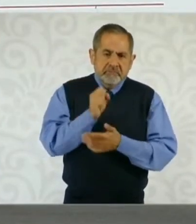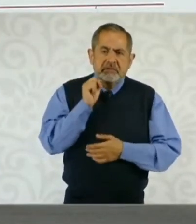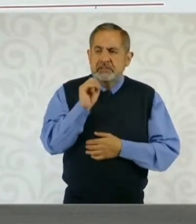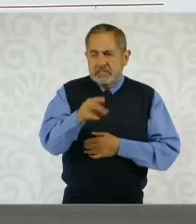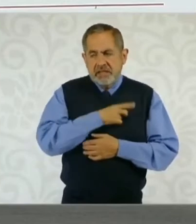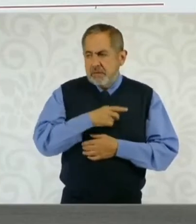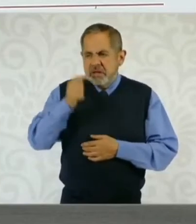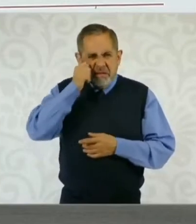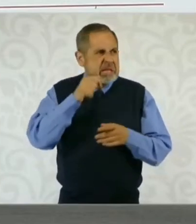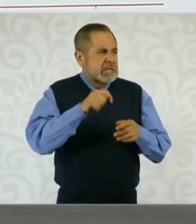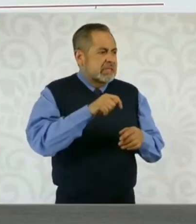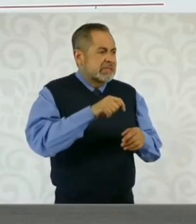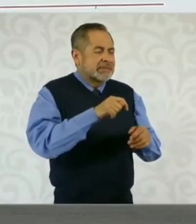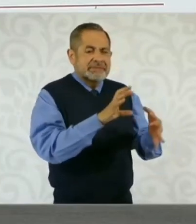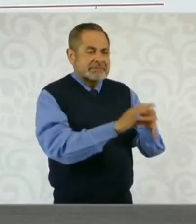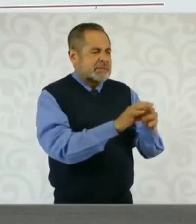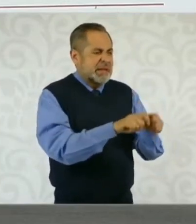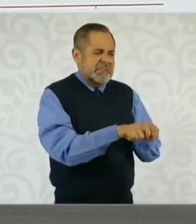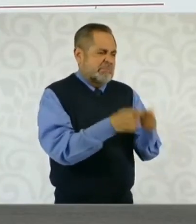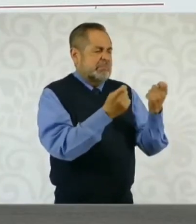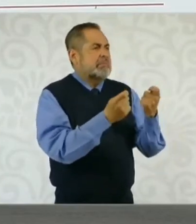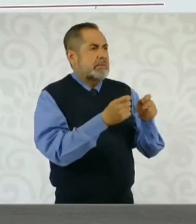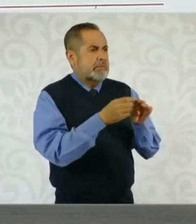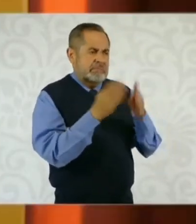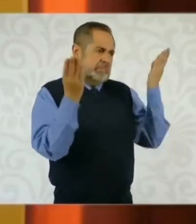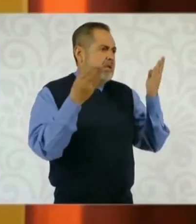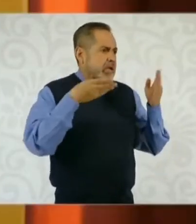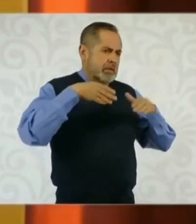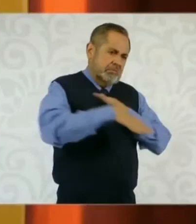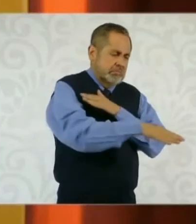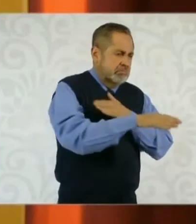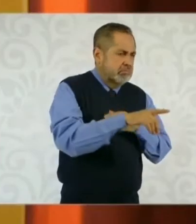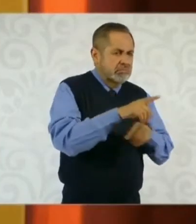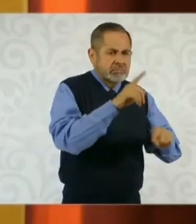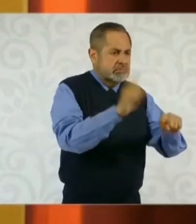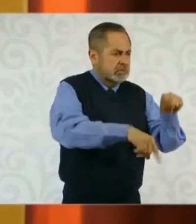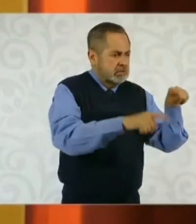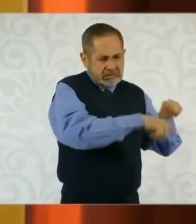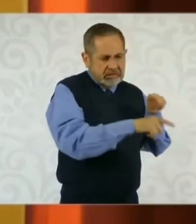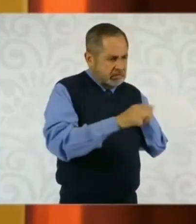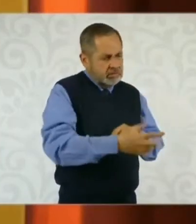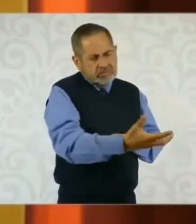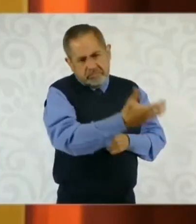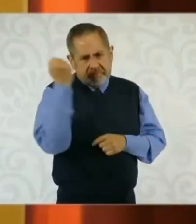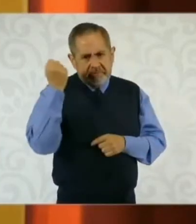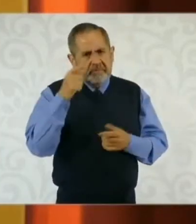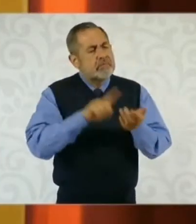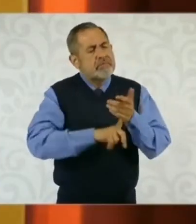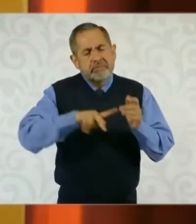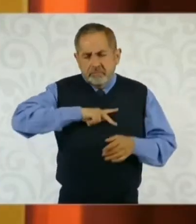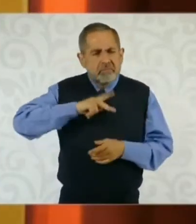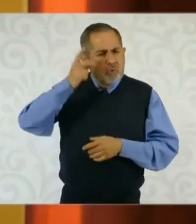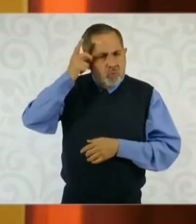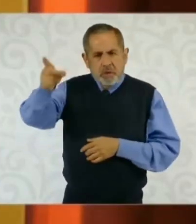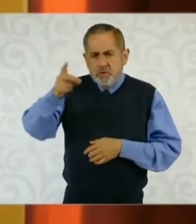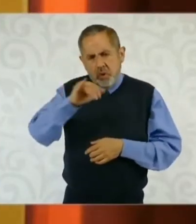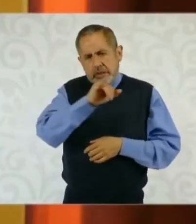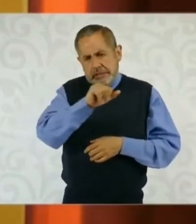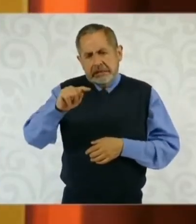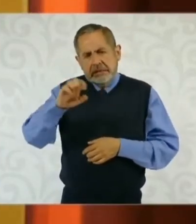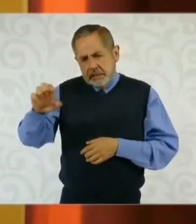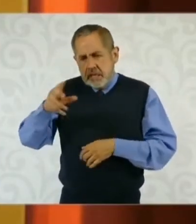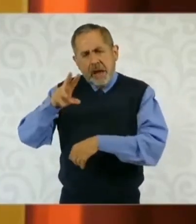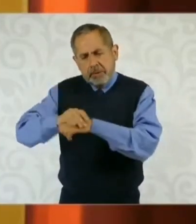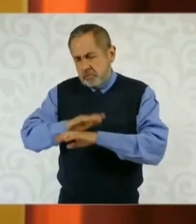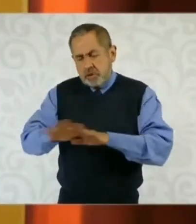forzosa, incluso con uso de la fuerza pública, de los espacios no reintegrados al ISSSTE.